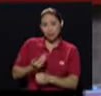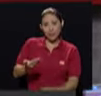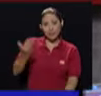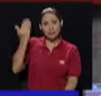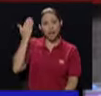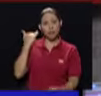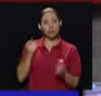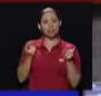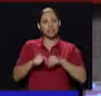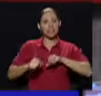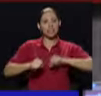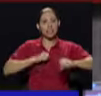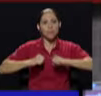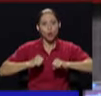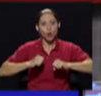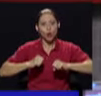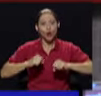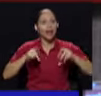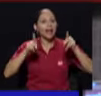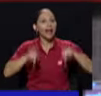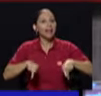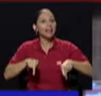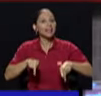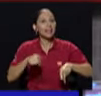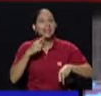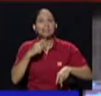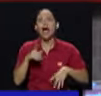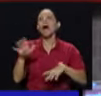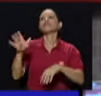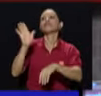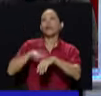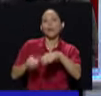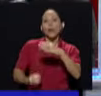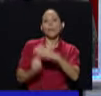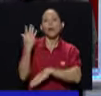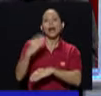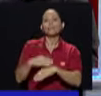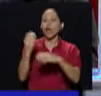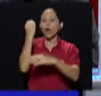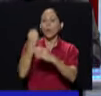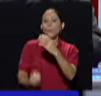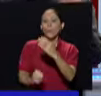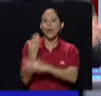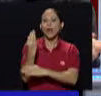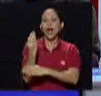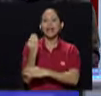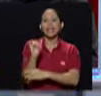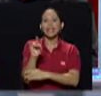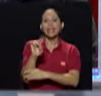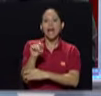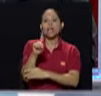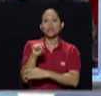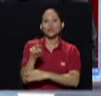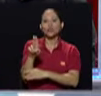cuando había un terremoto, la gente siempre decía fue culpa del volcán, el volcán Irasú, el volcán